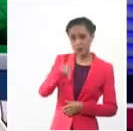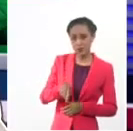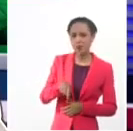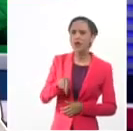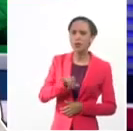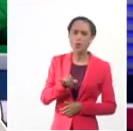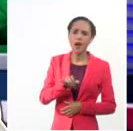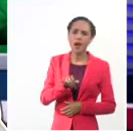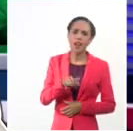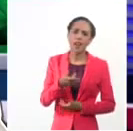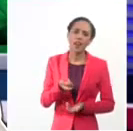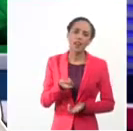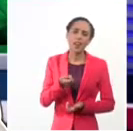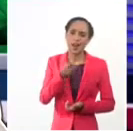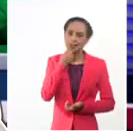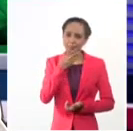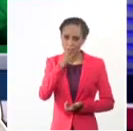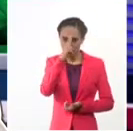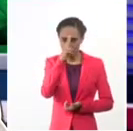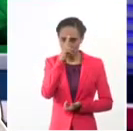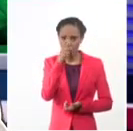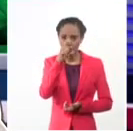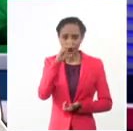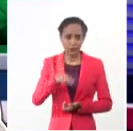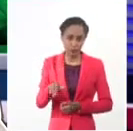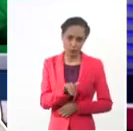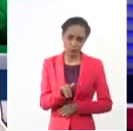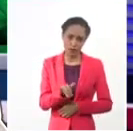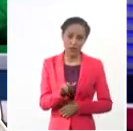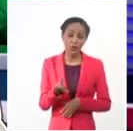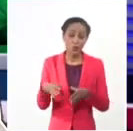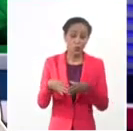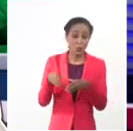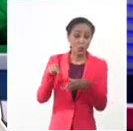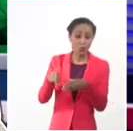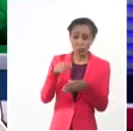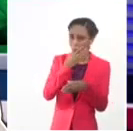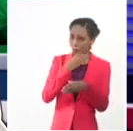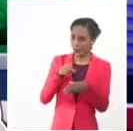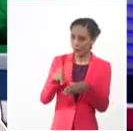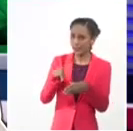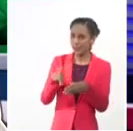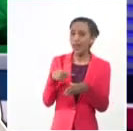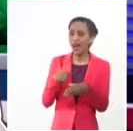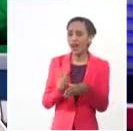población que con mucha satisfacción hemos visto cómo se ha ido